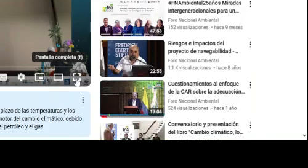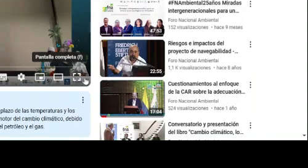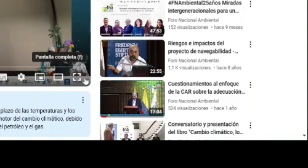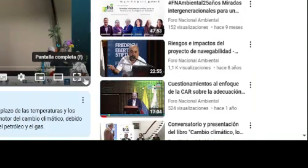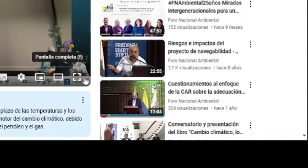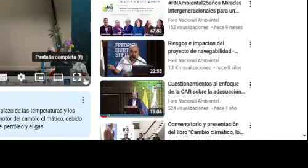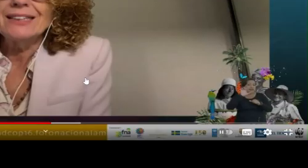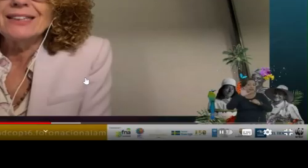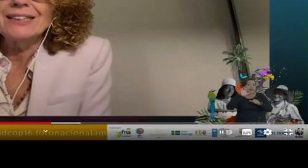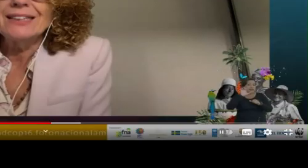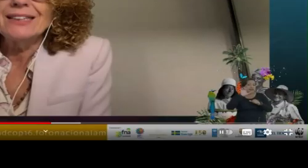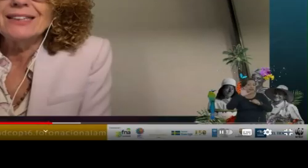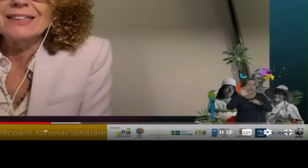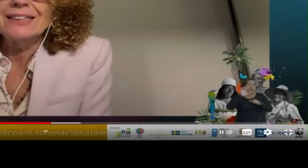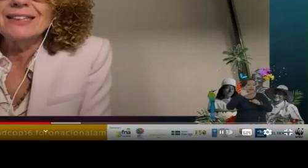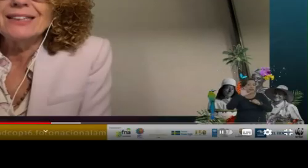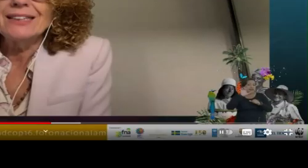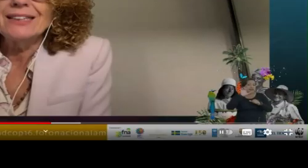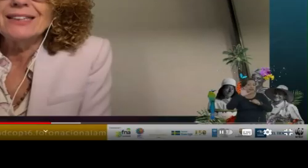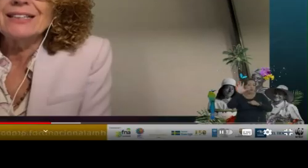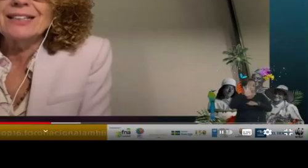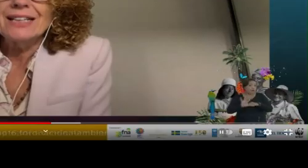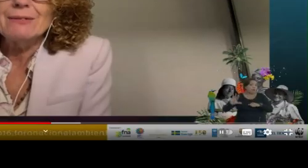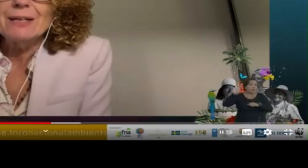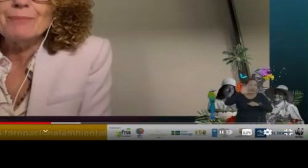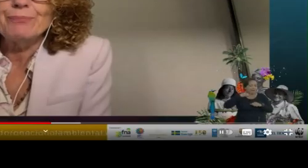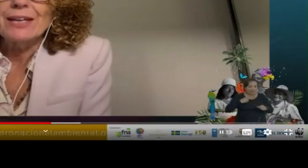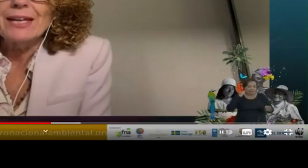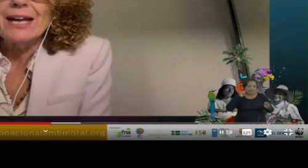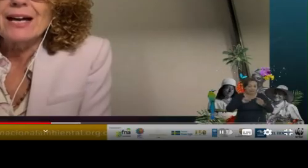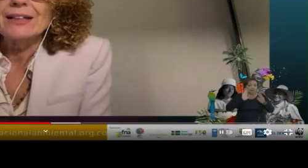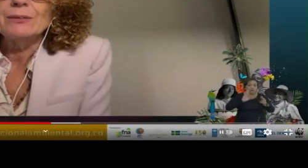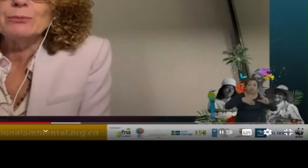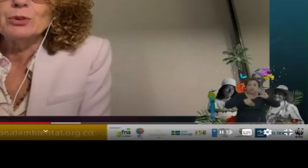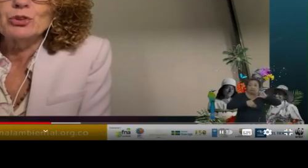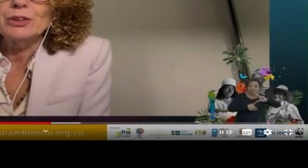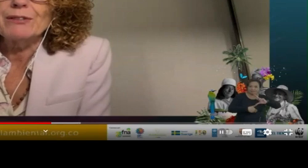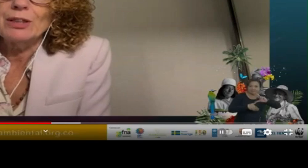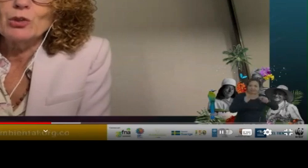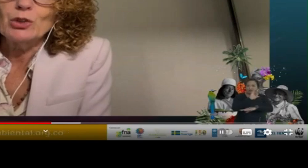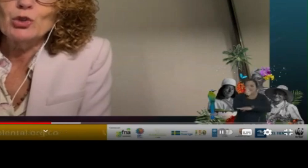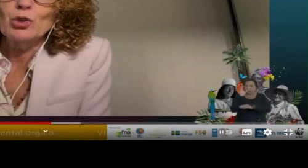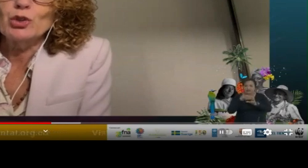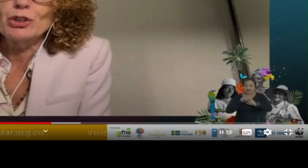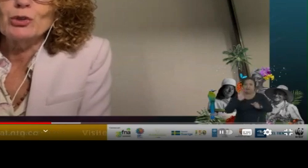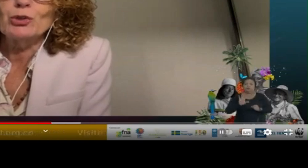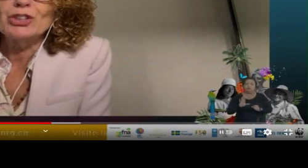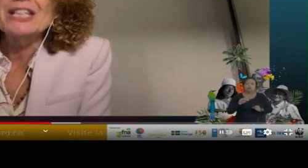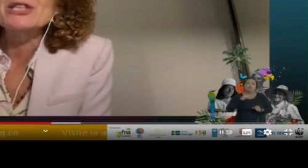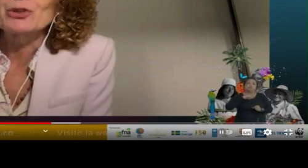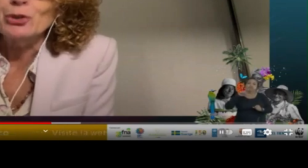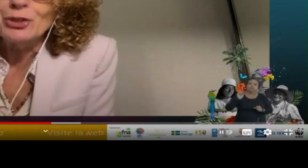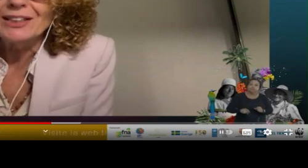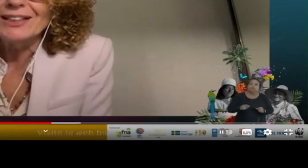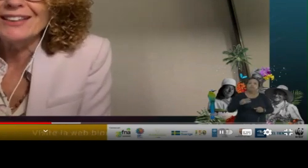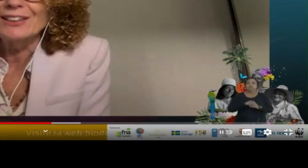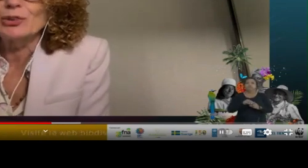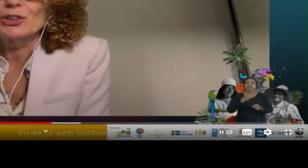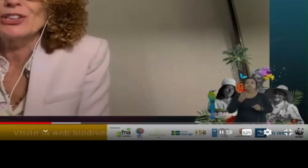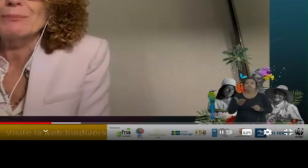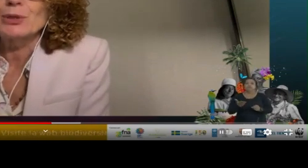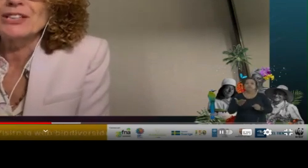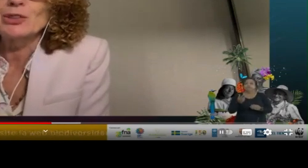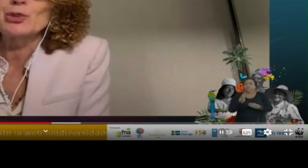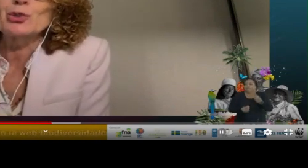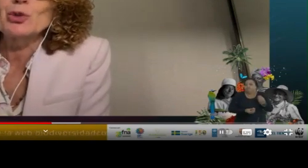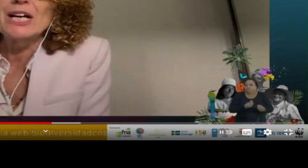cordial saludo y el Caribe hagan Pues quizá lo que no lo que no se hizo no en en